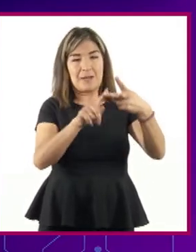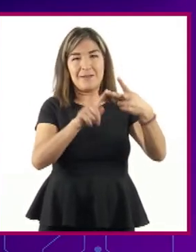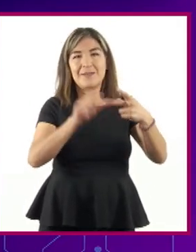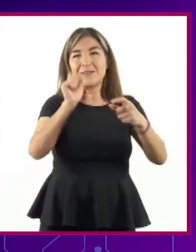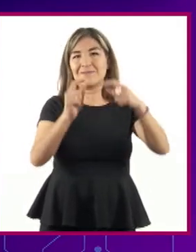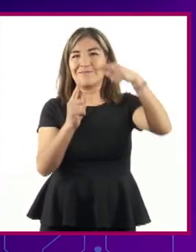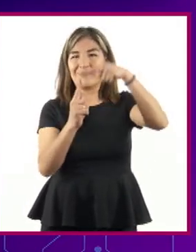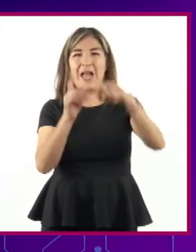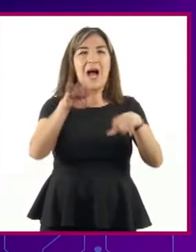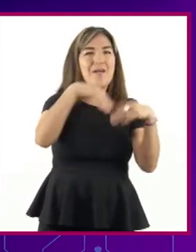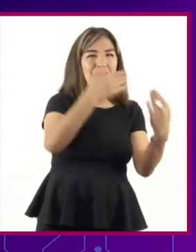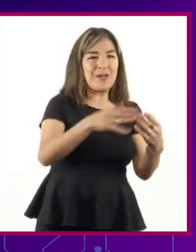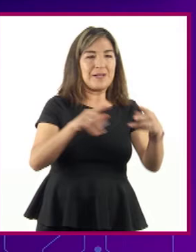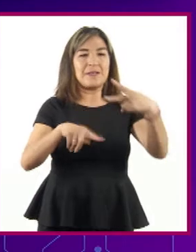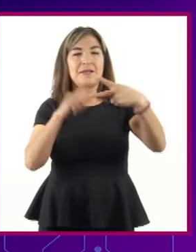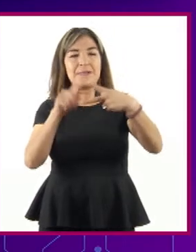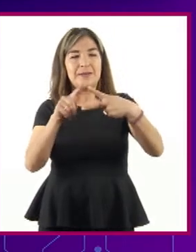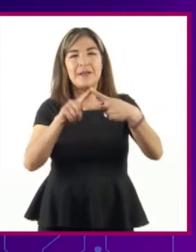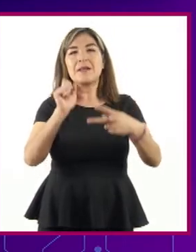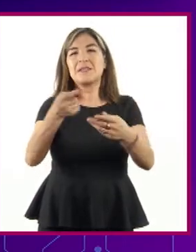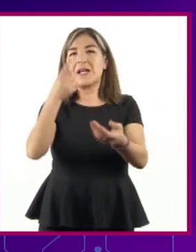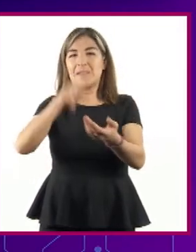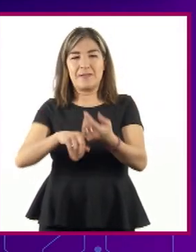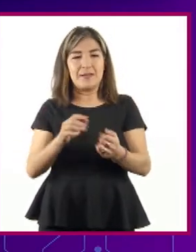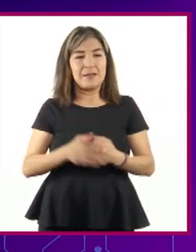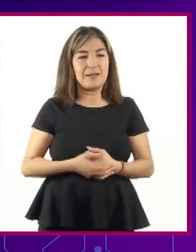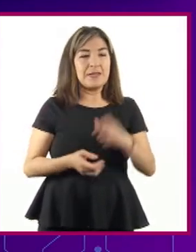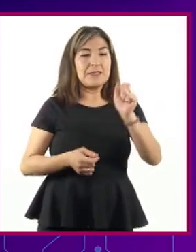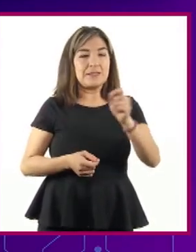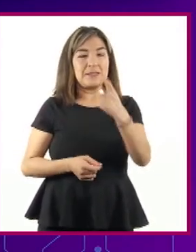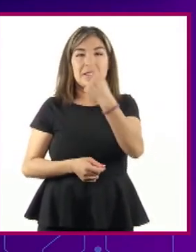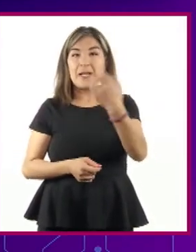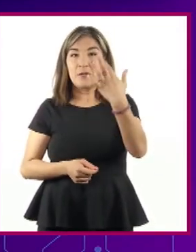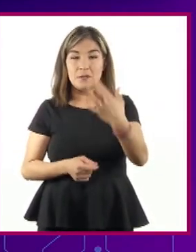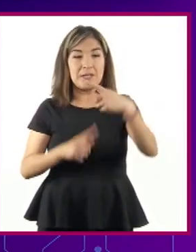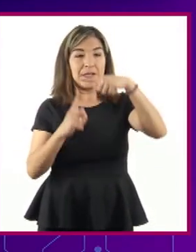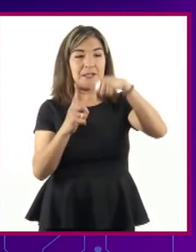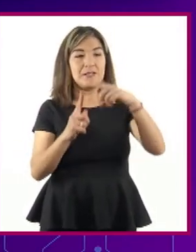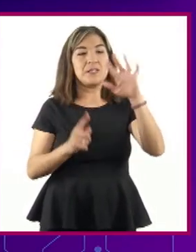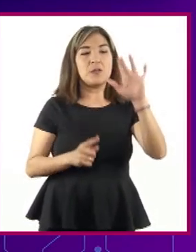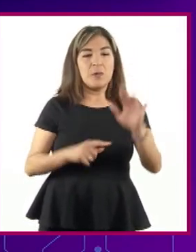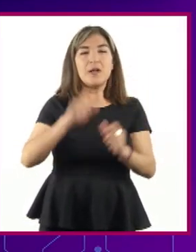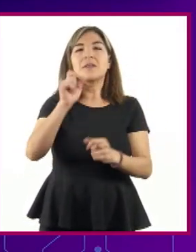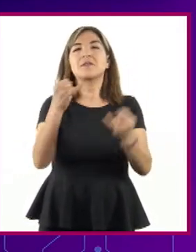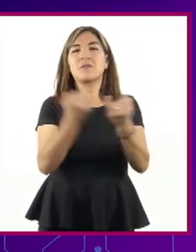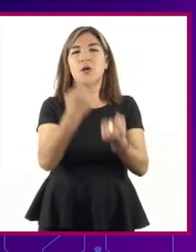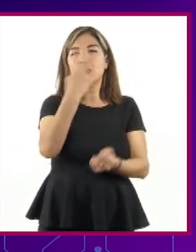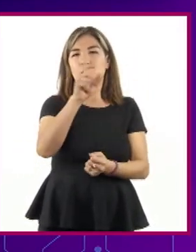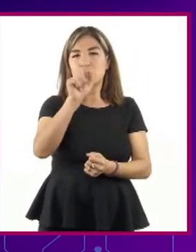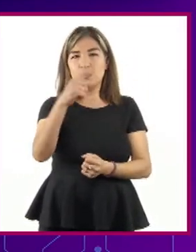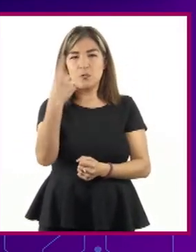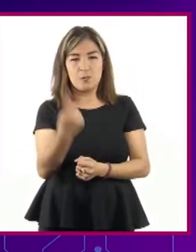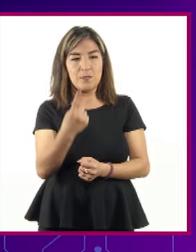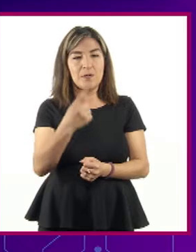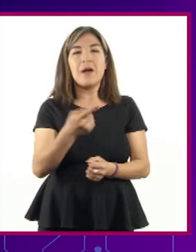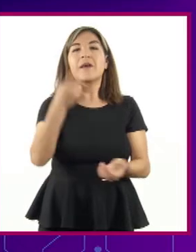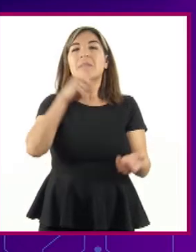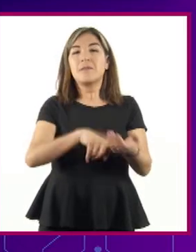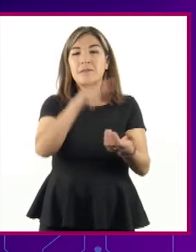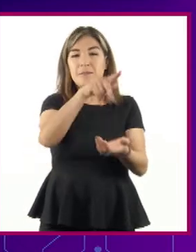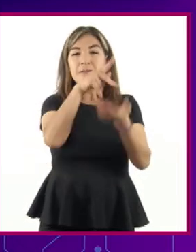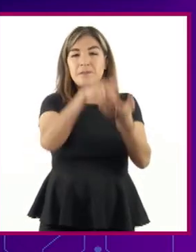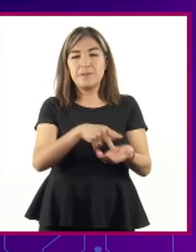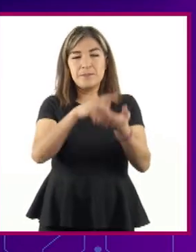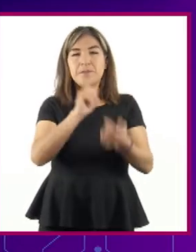siguiente manera. 105 entre 50 es igual a 2.1. Entonces, la cantidad de leche que contiene la